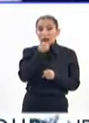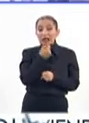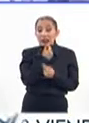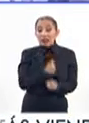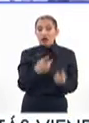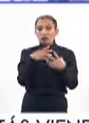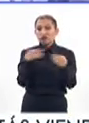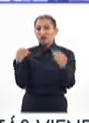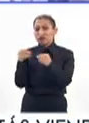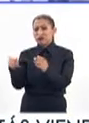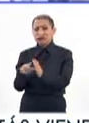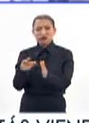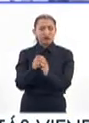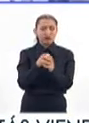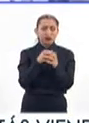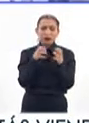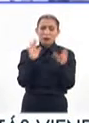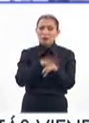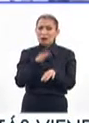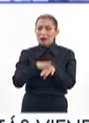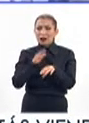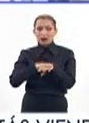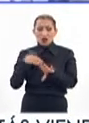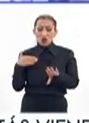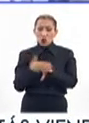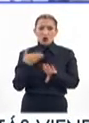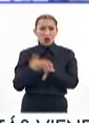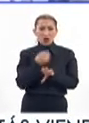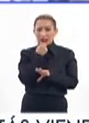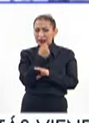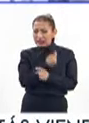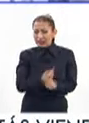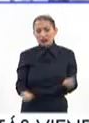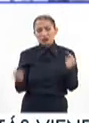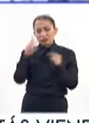infantil de manera creciente. La violencia contra los niños